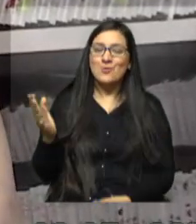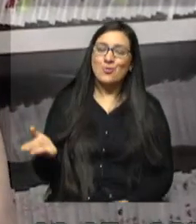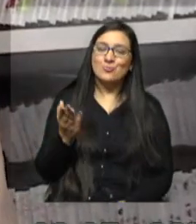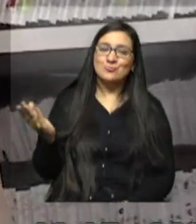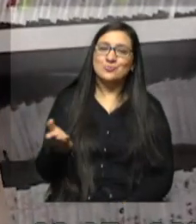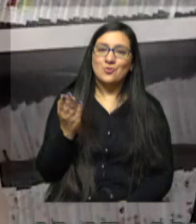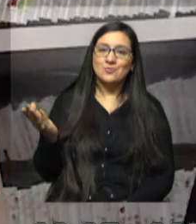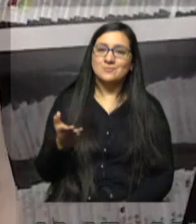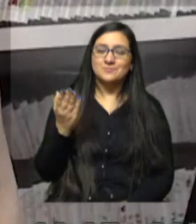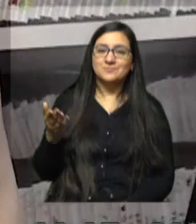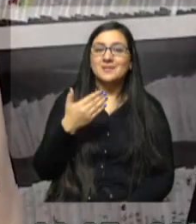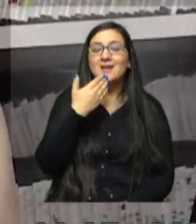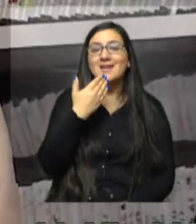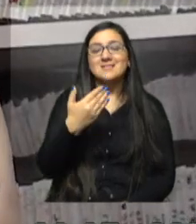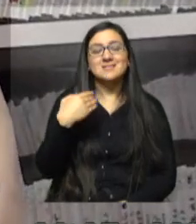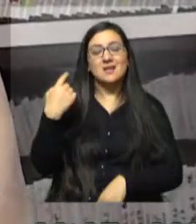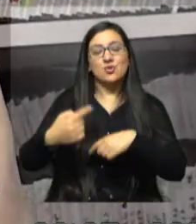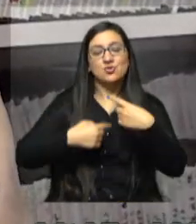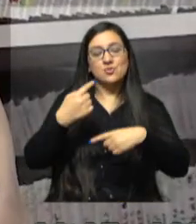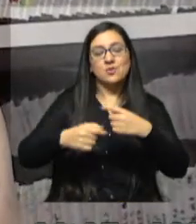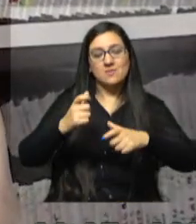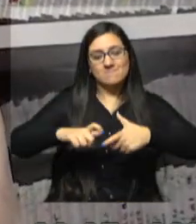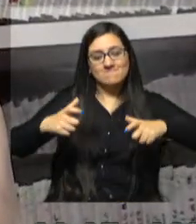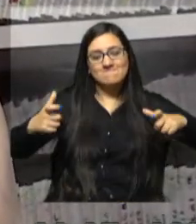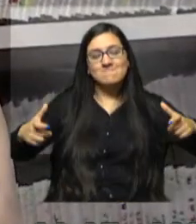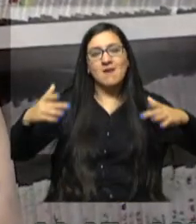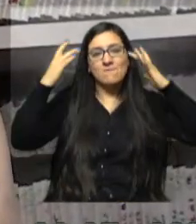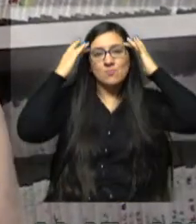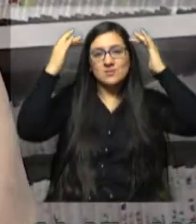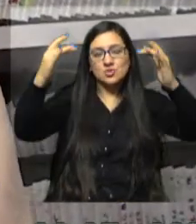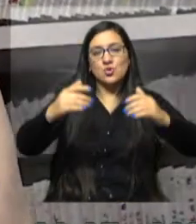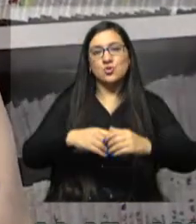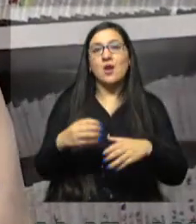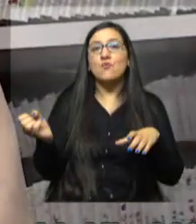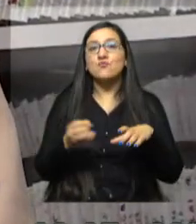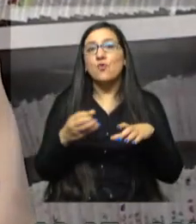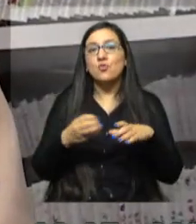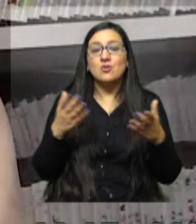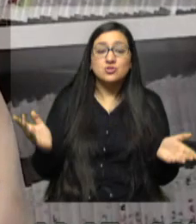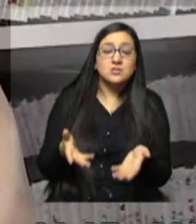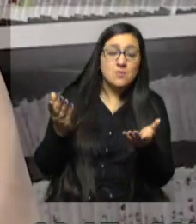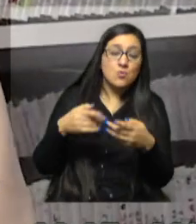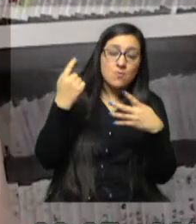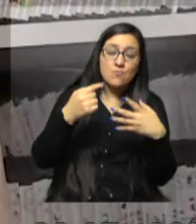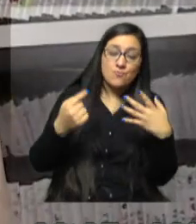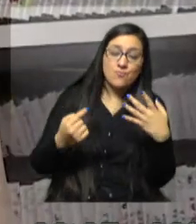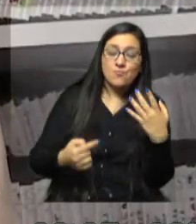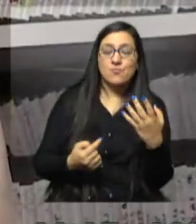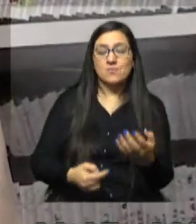que gracias a la continuidad, al crecimiento, a la formación, a los fondos de estímulo y qué sé yo, va como